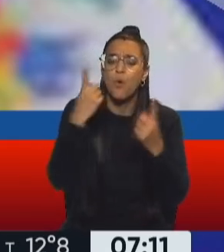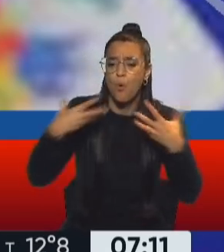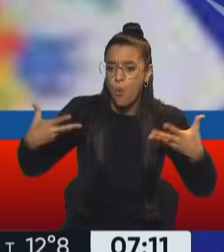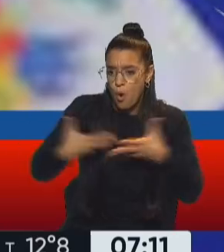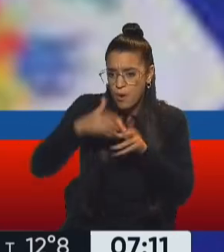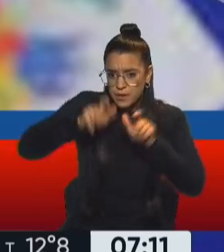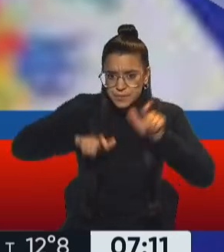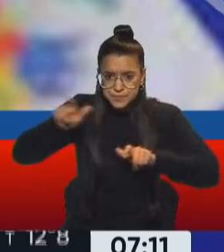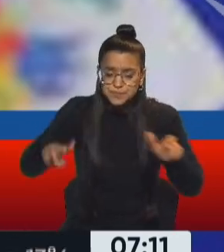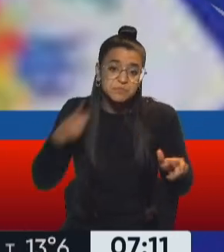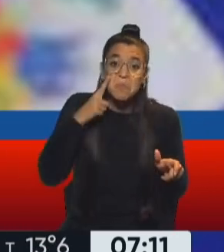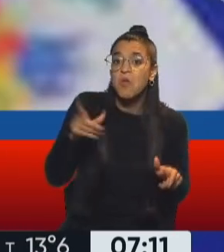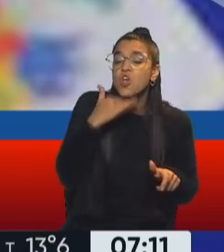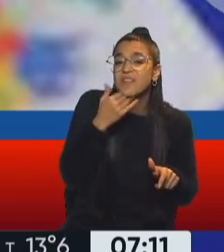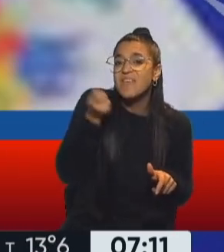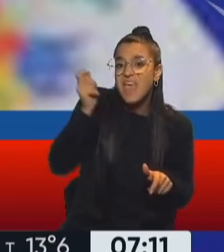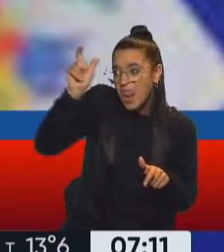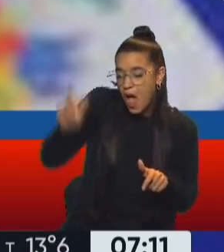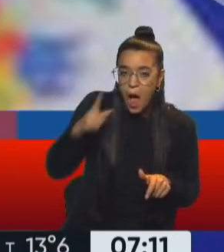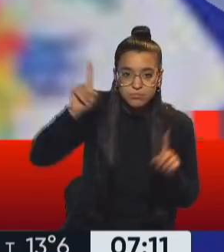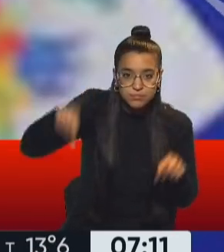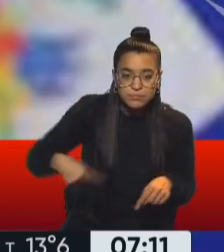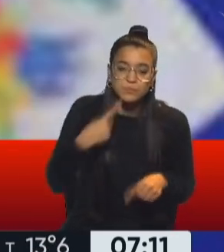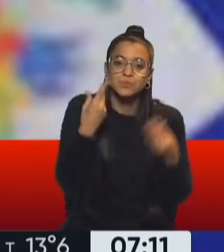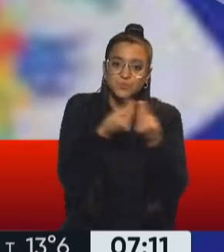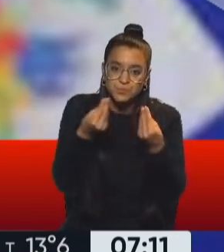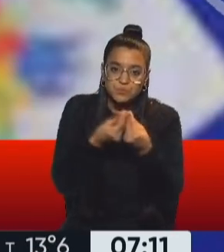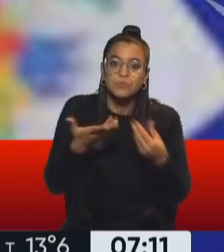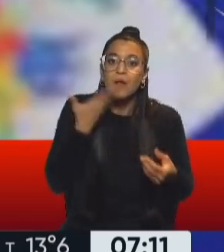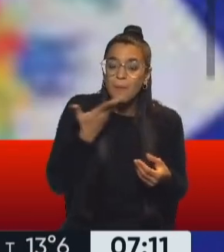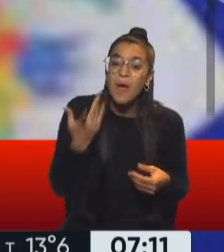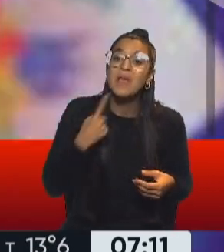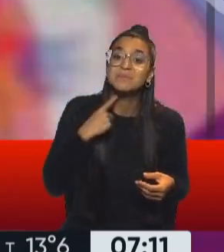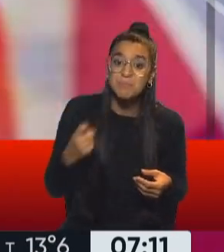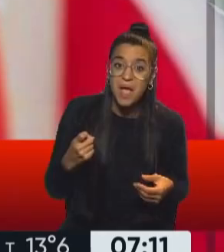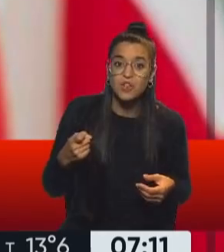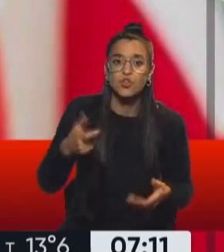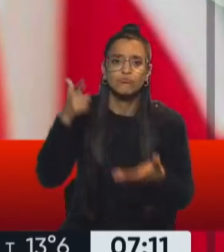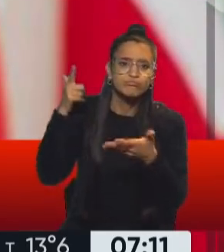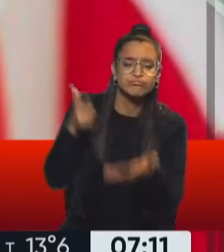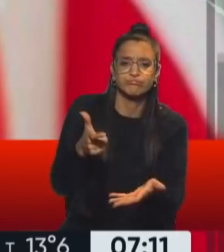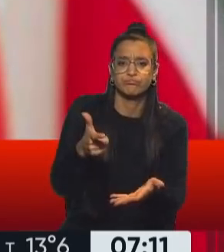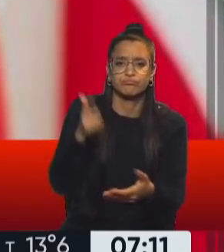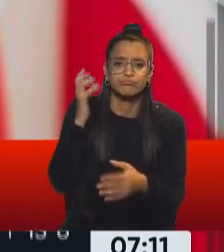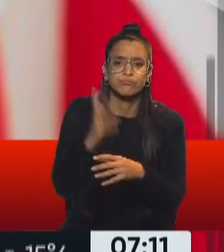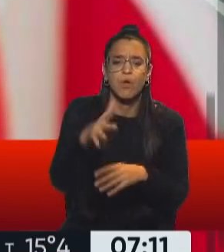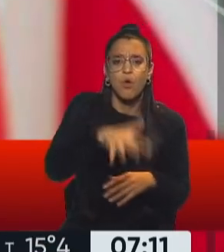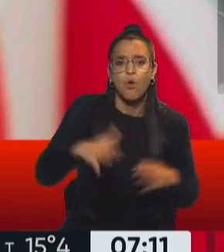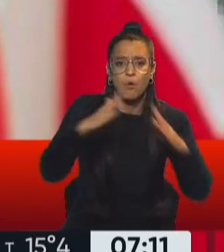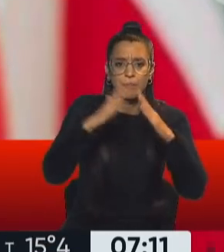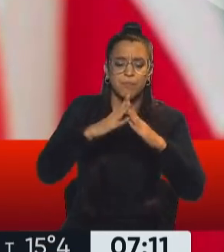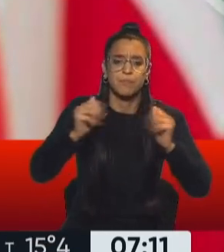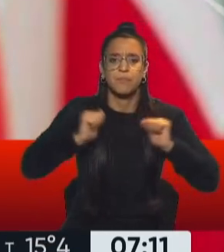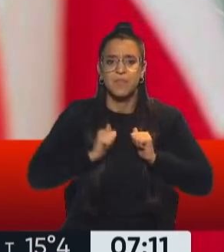de personas no identificadas, entre ellas varias que hablaban español, asaltó la vivienda donde descansaba